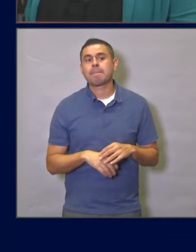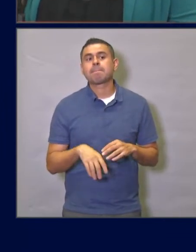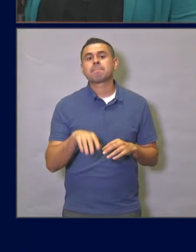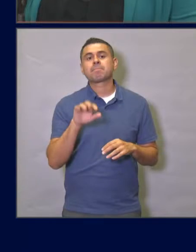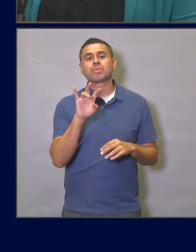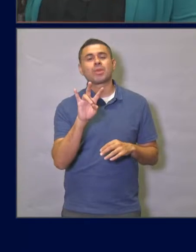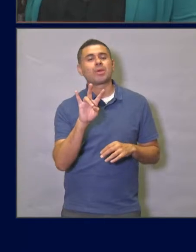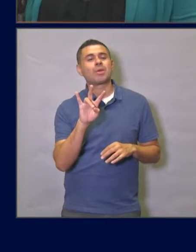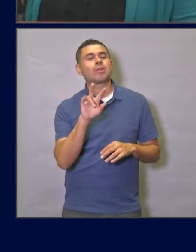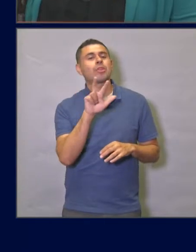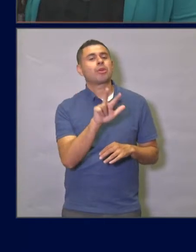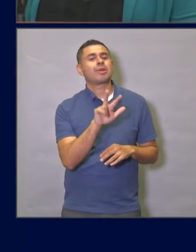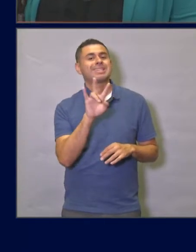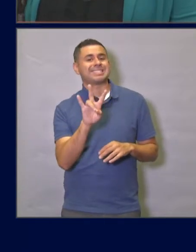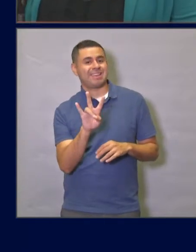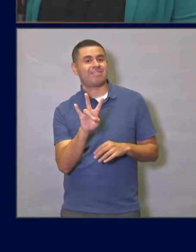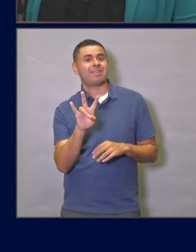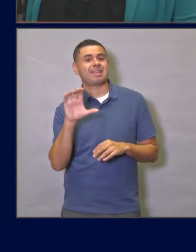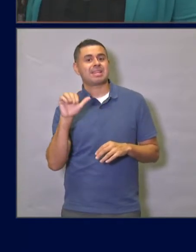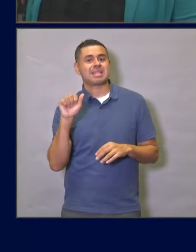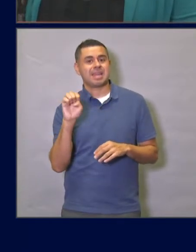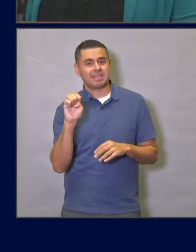de los residentes asiáticos,